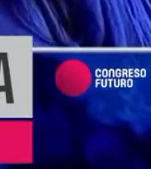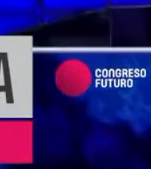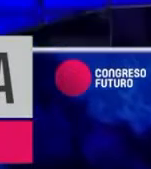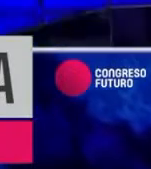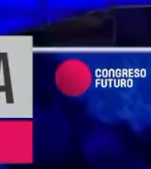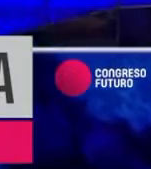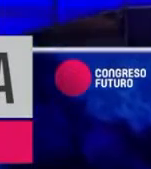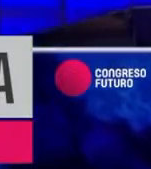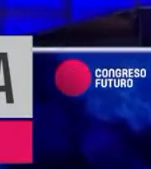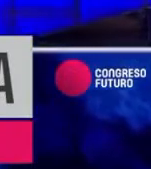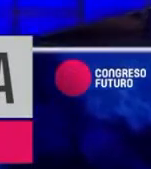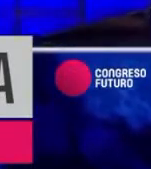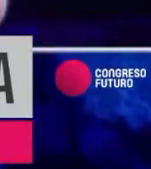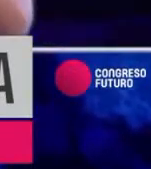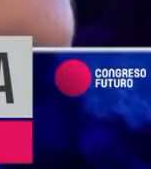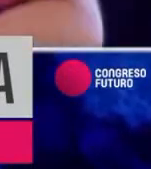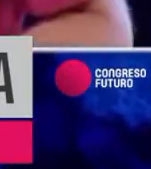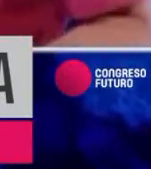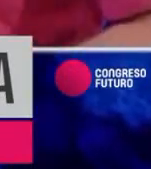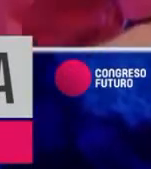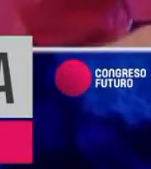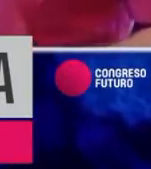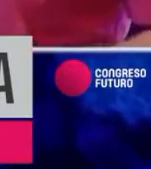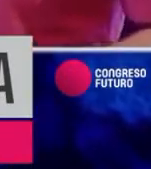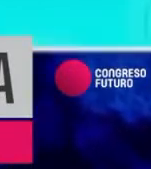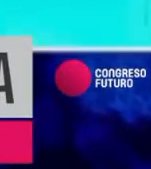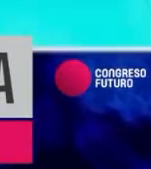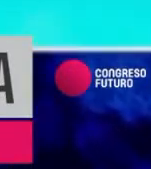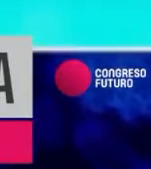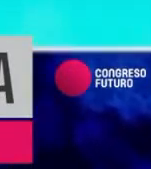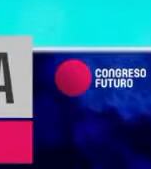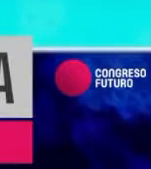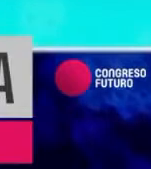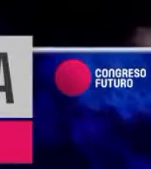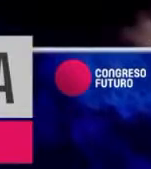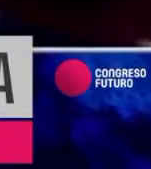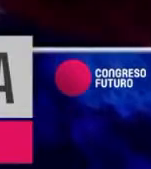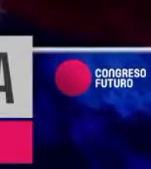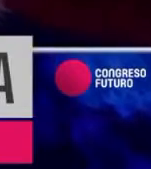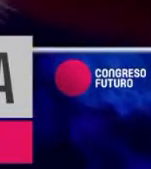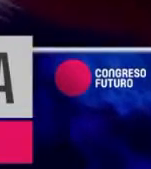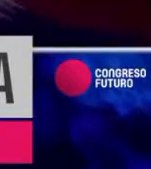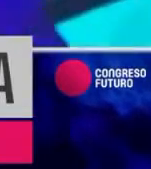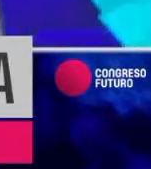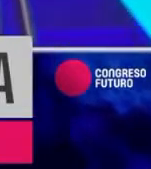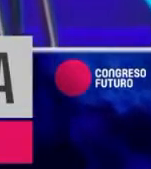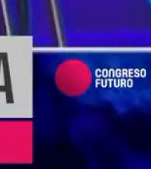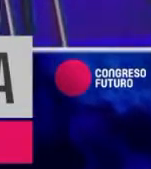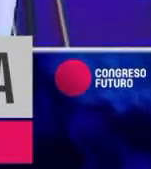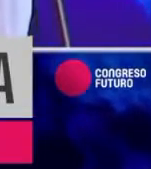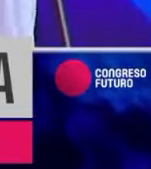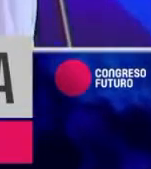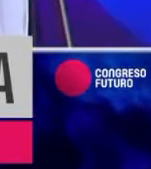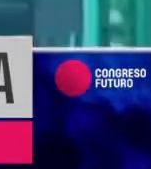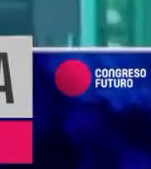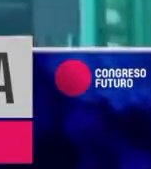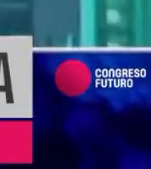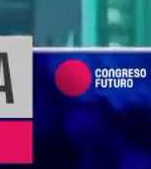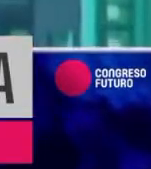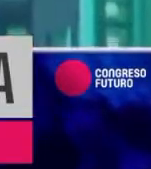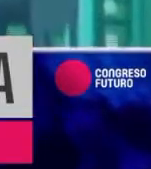conocer, recibir contenidos, ¿no? Y cosas que les ayuden a pensar y a plantearse su